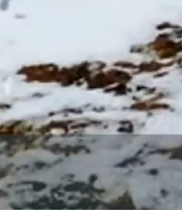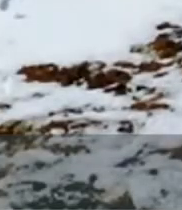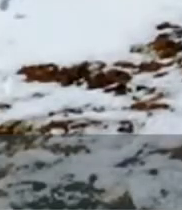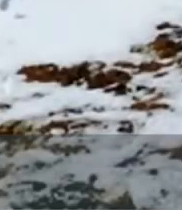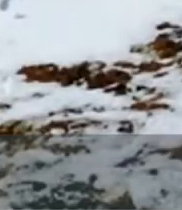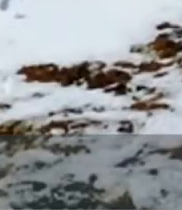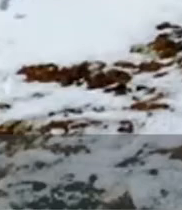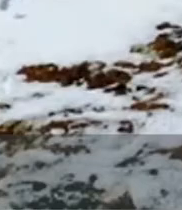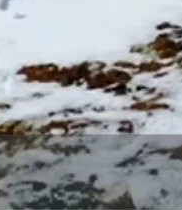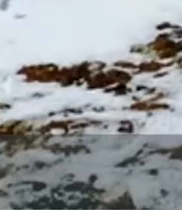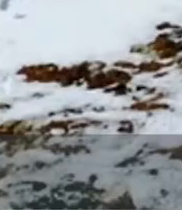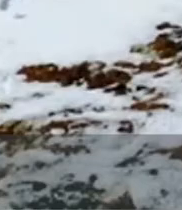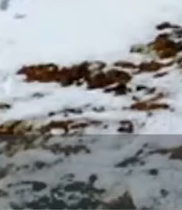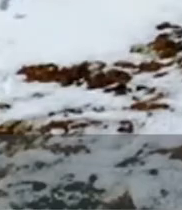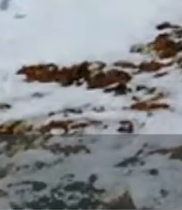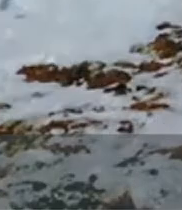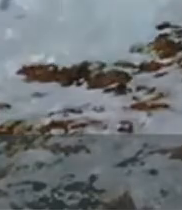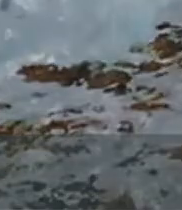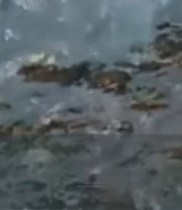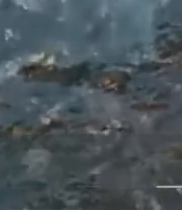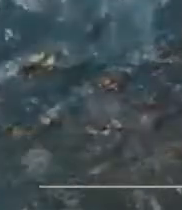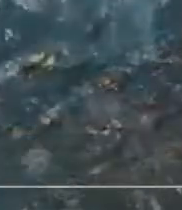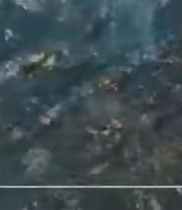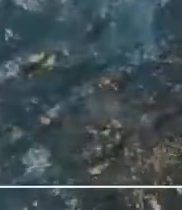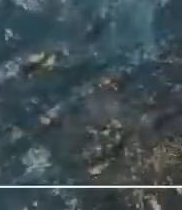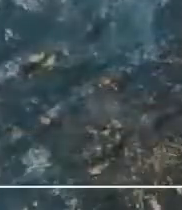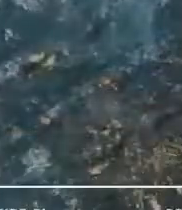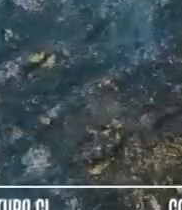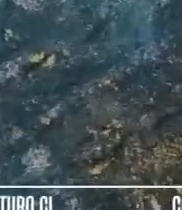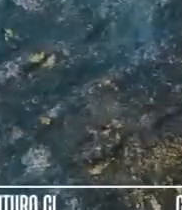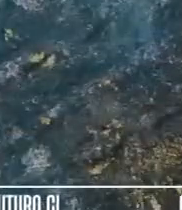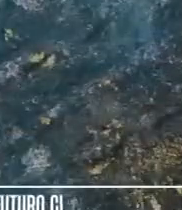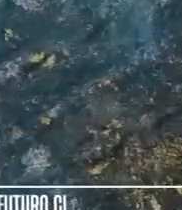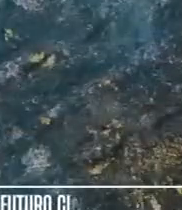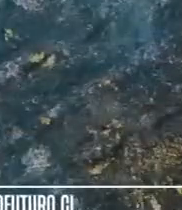esta increíble tierra en la que vivimos. Gracias.